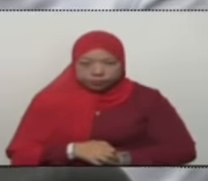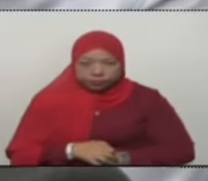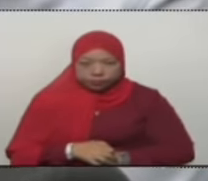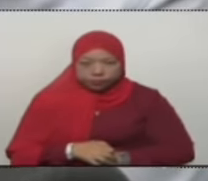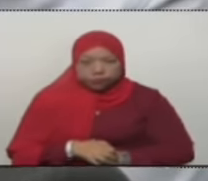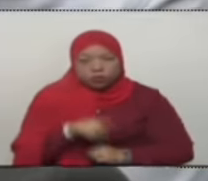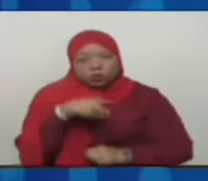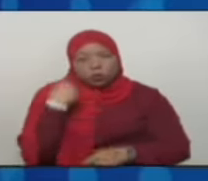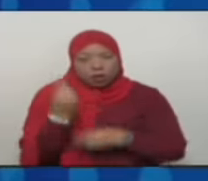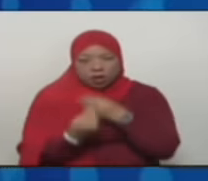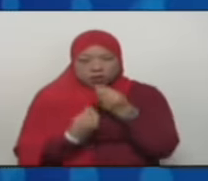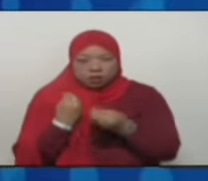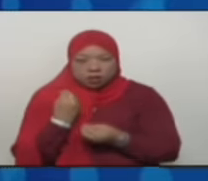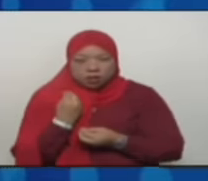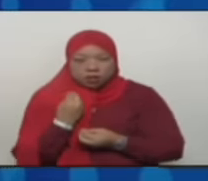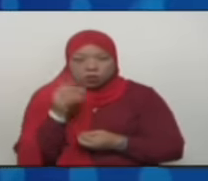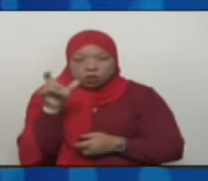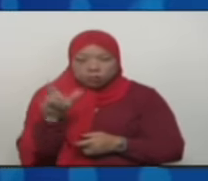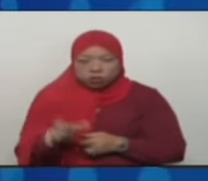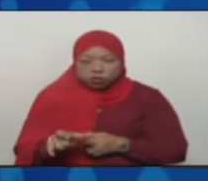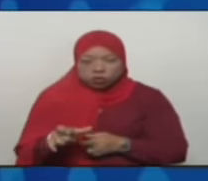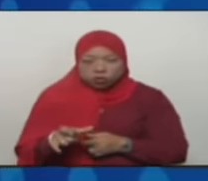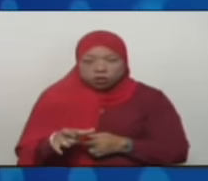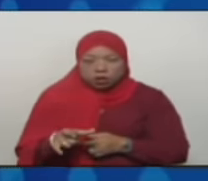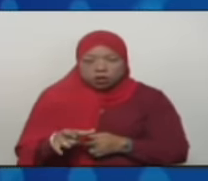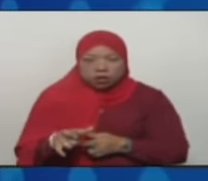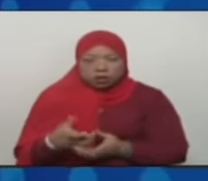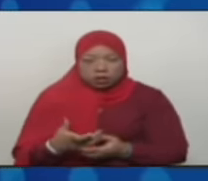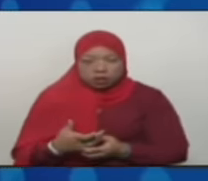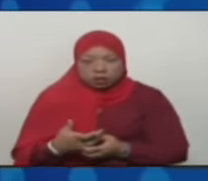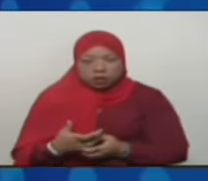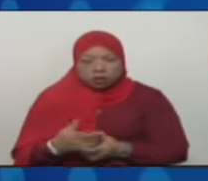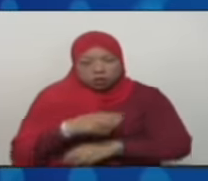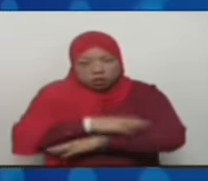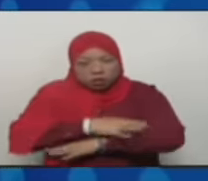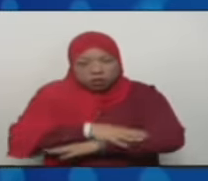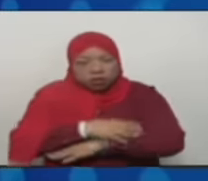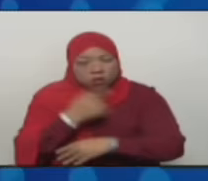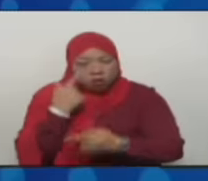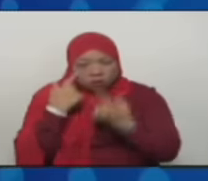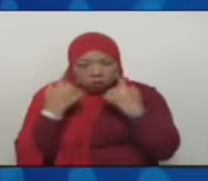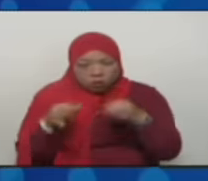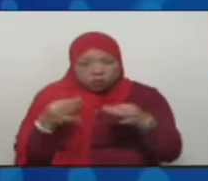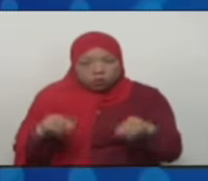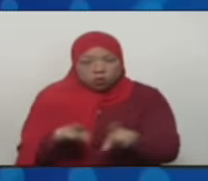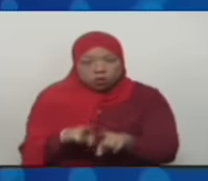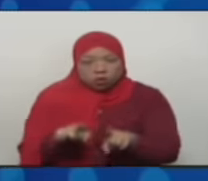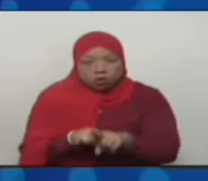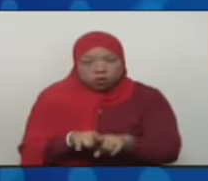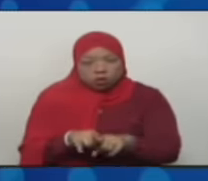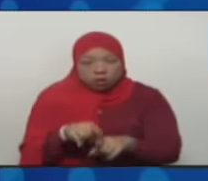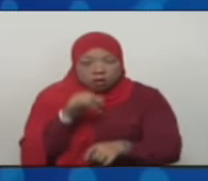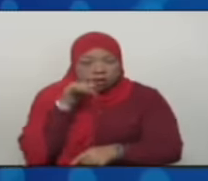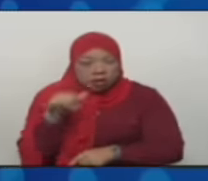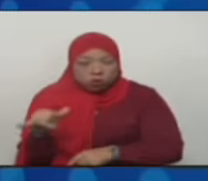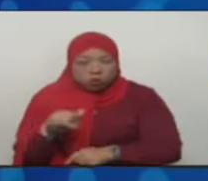¿Qué hace alguien, un ciudadano civilizado? Hace la denuncia.